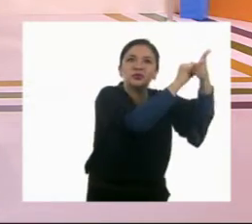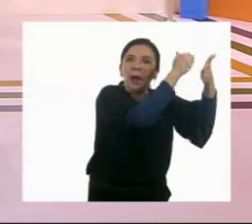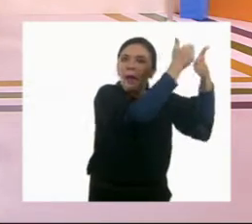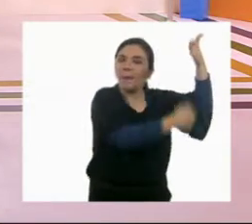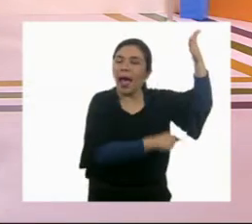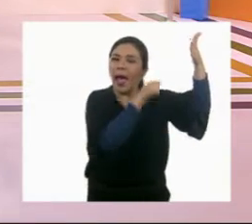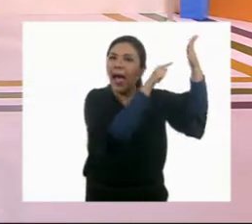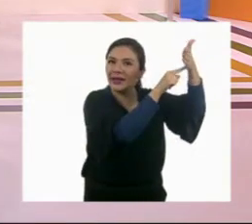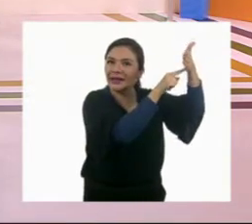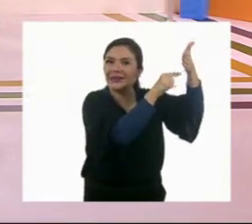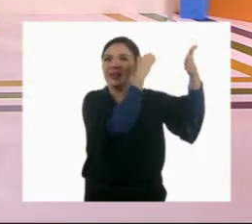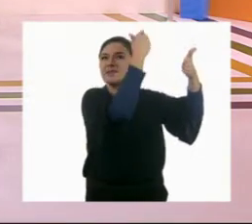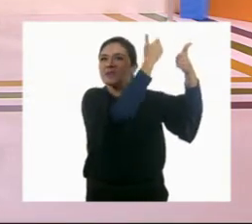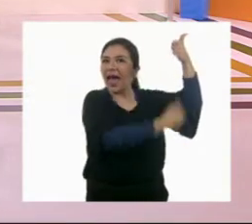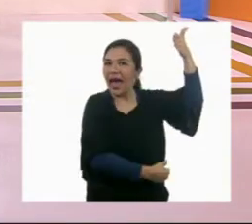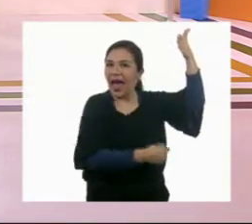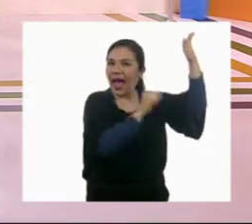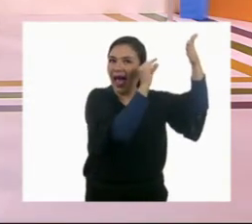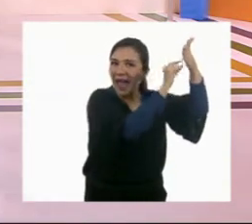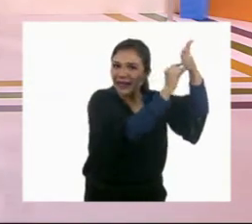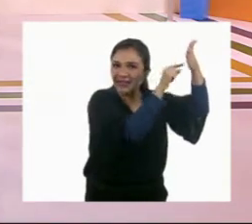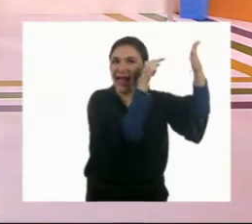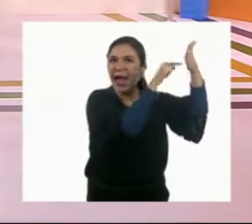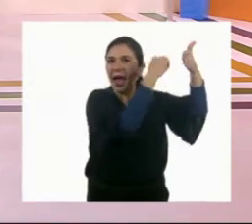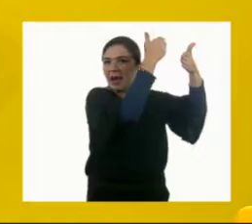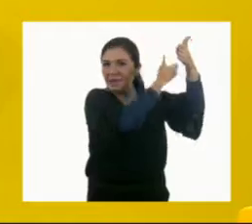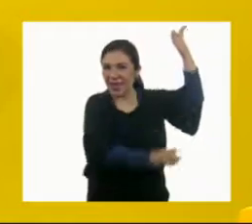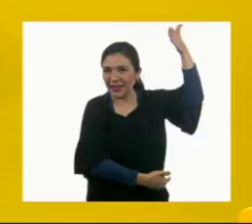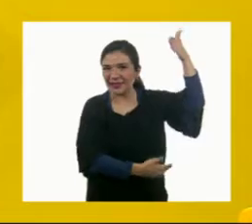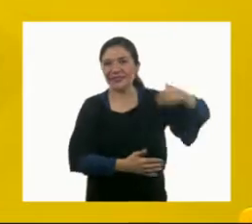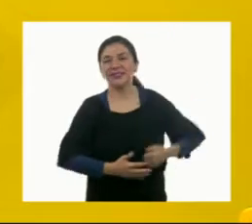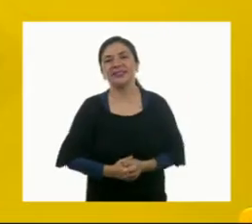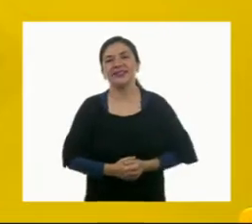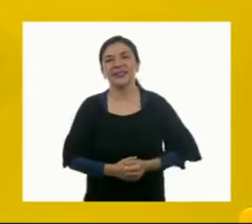pared, en la pared, en la pared.